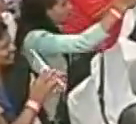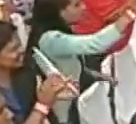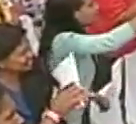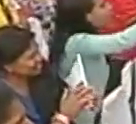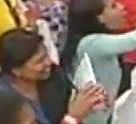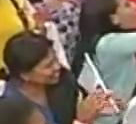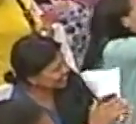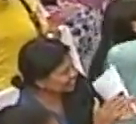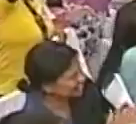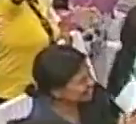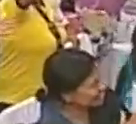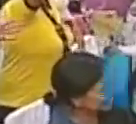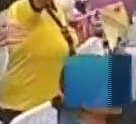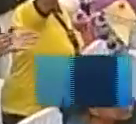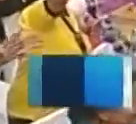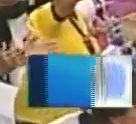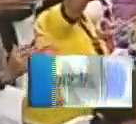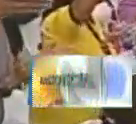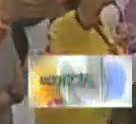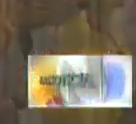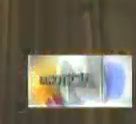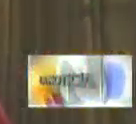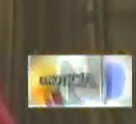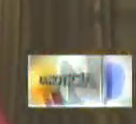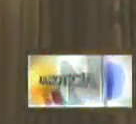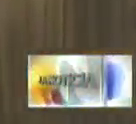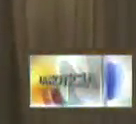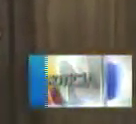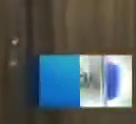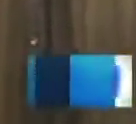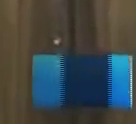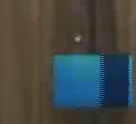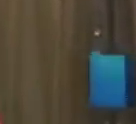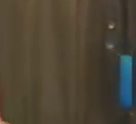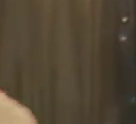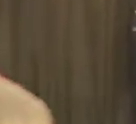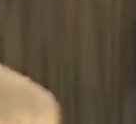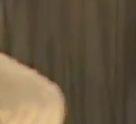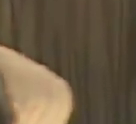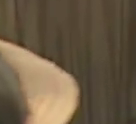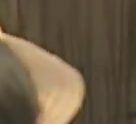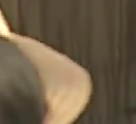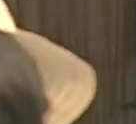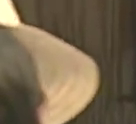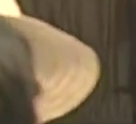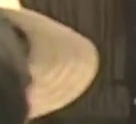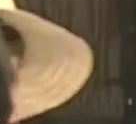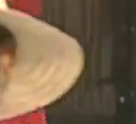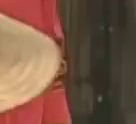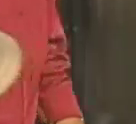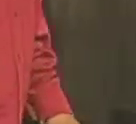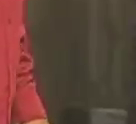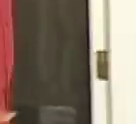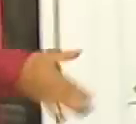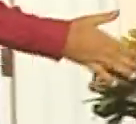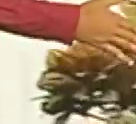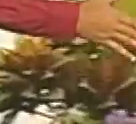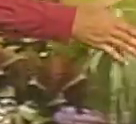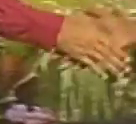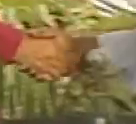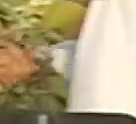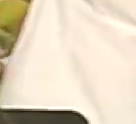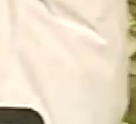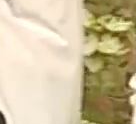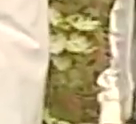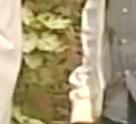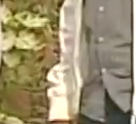con campesinos y colombianos en apoyo al presidente Nicolás Maduro Moros y en homenaje a Jorge Eliécer